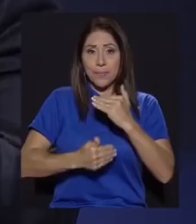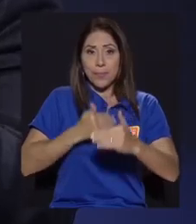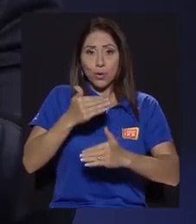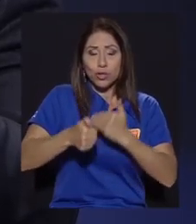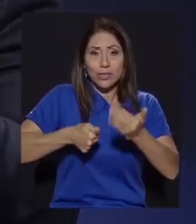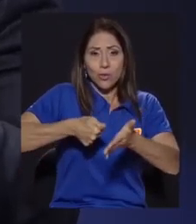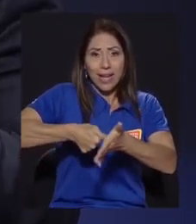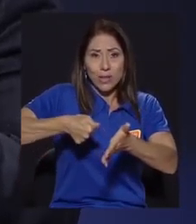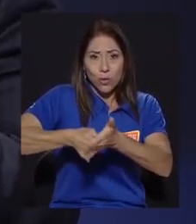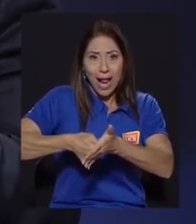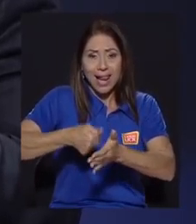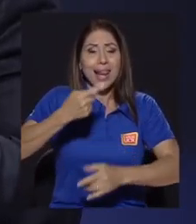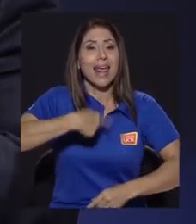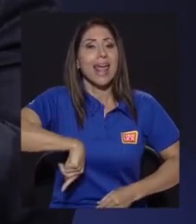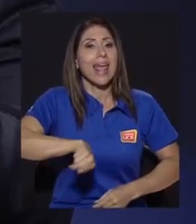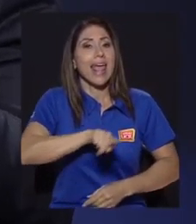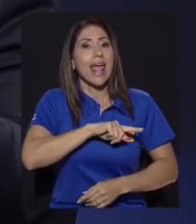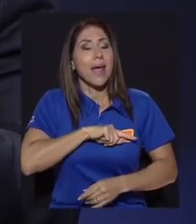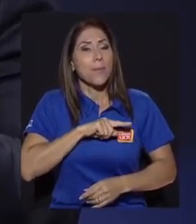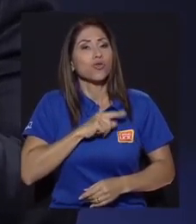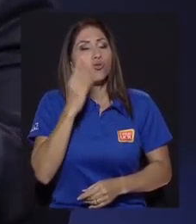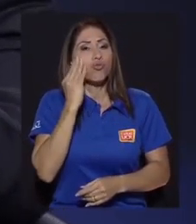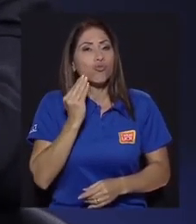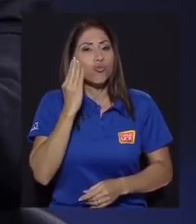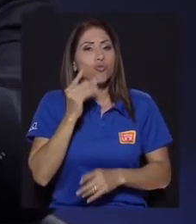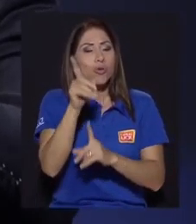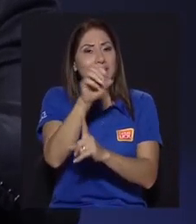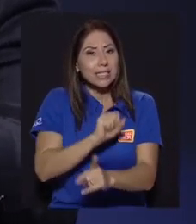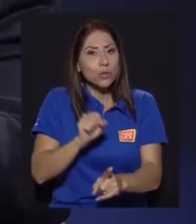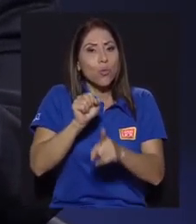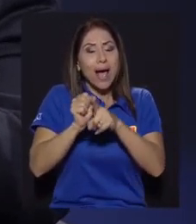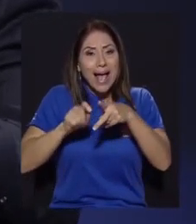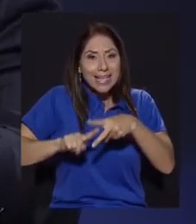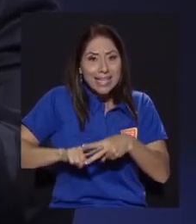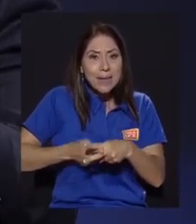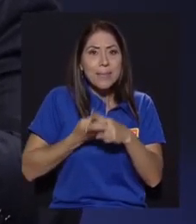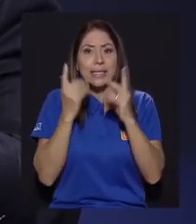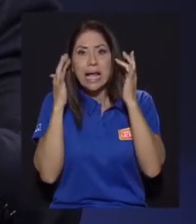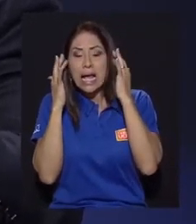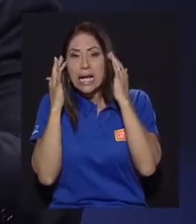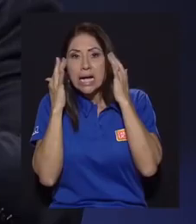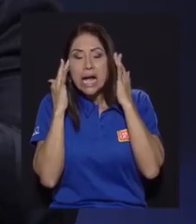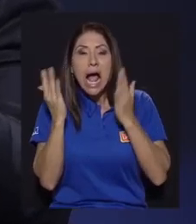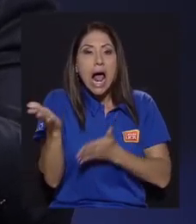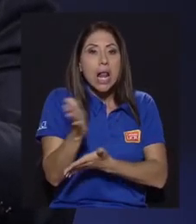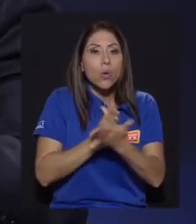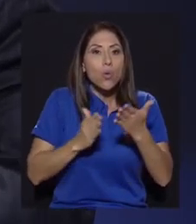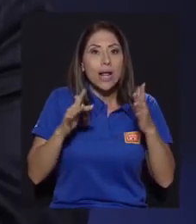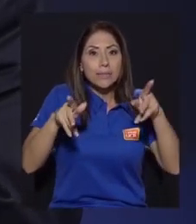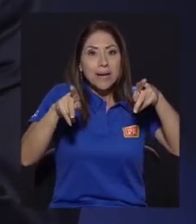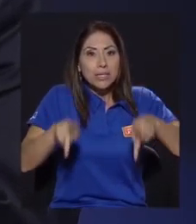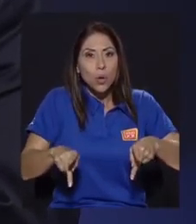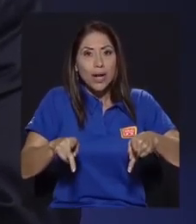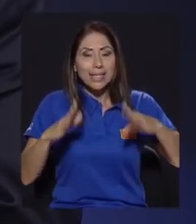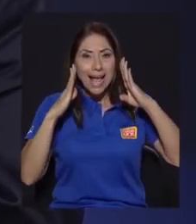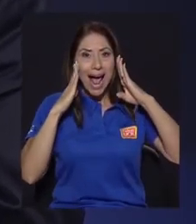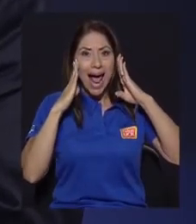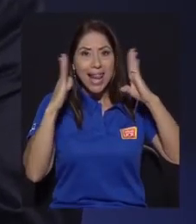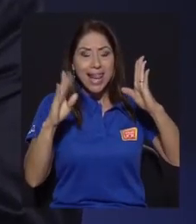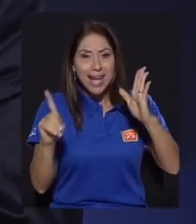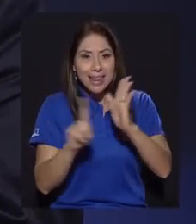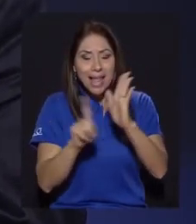hemos vivido una situación que empieza a preocupar a algunas personas alertas y conscientes